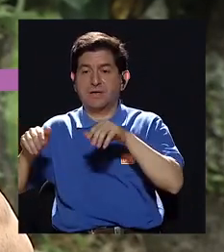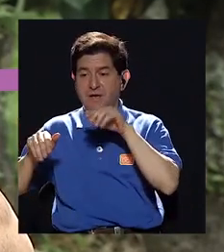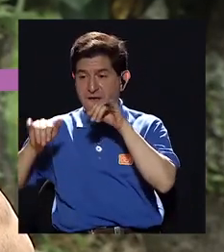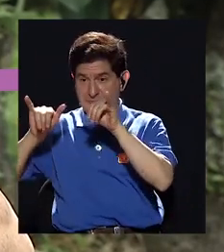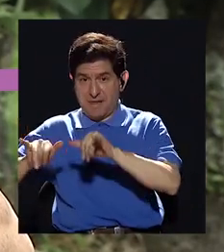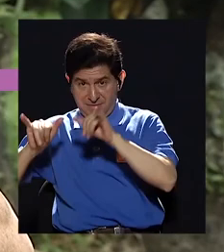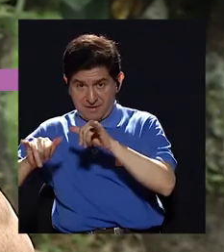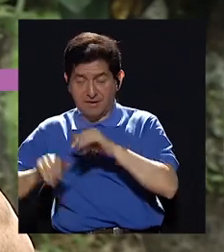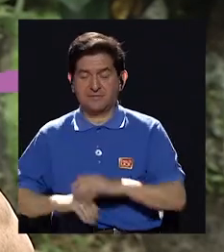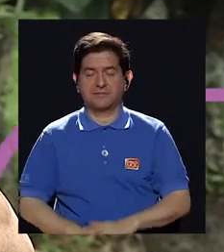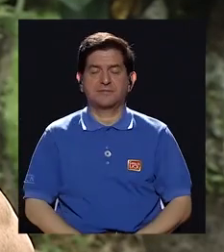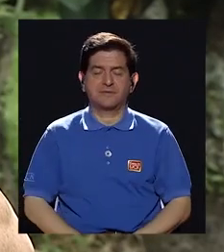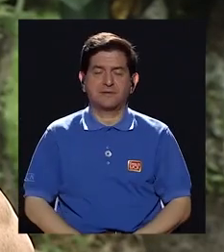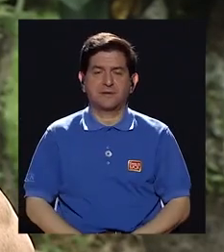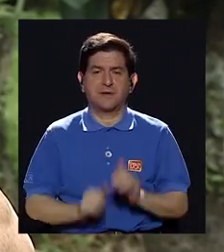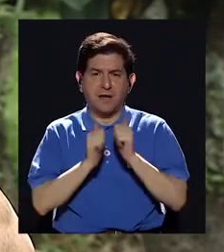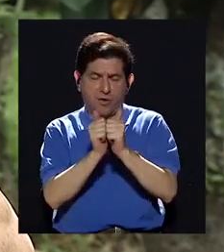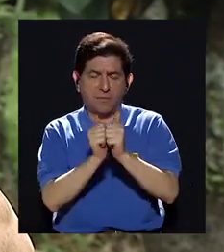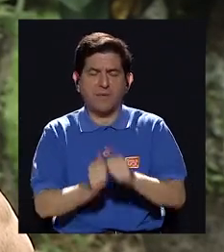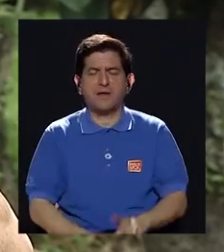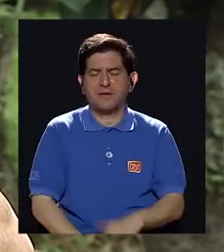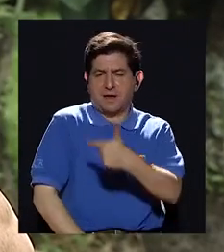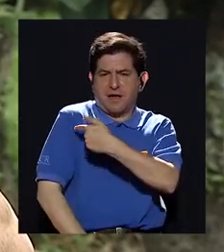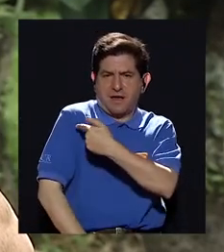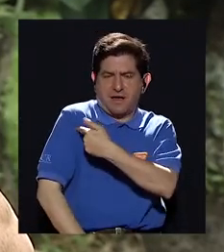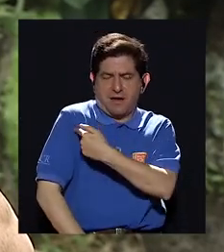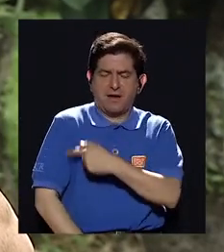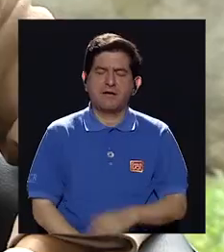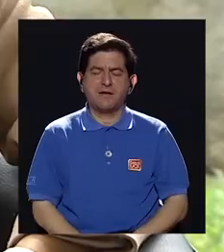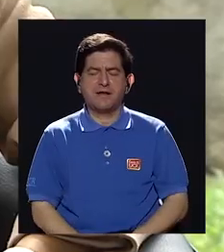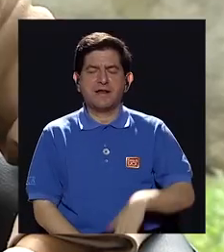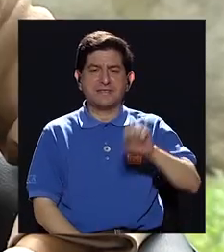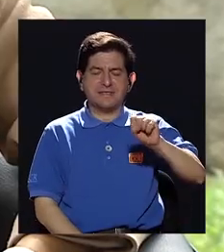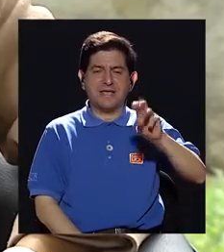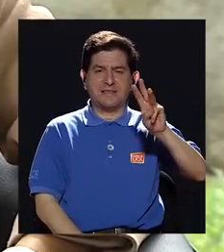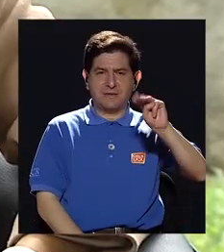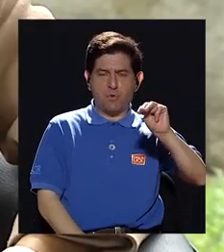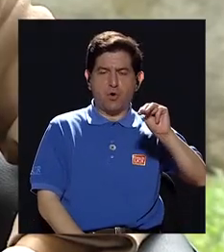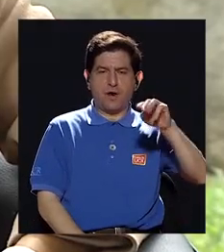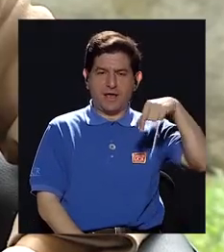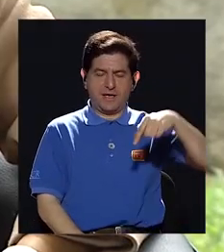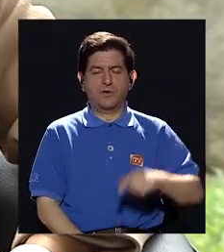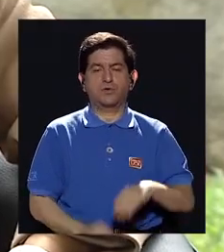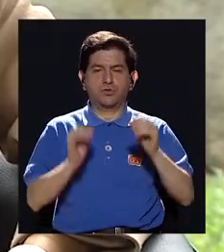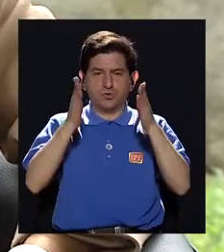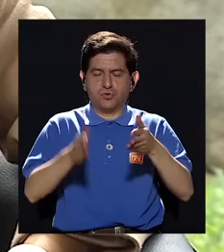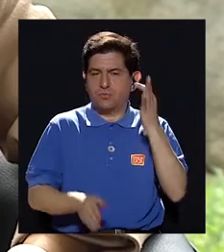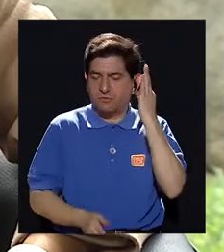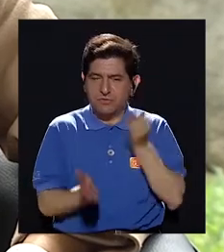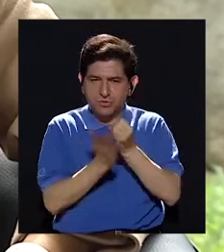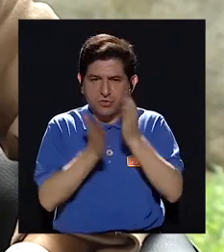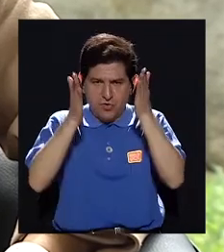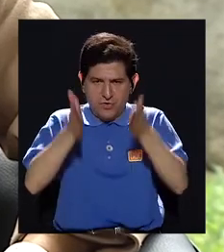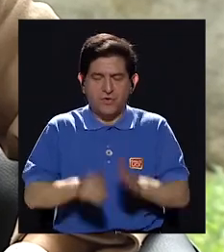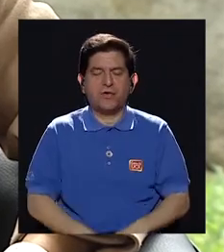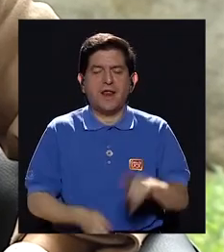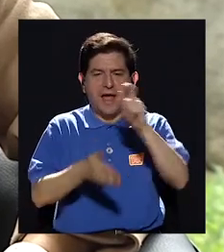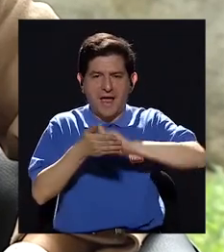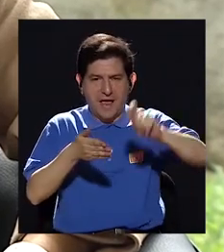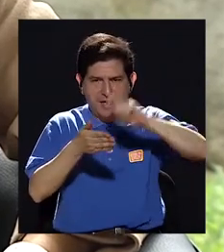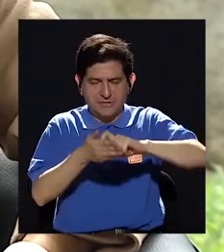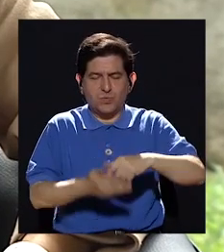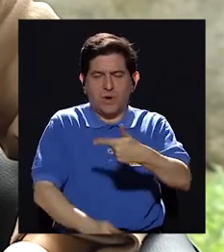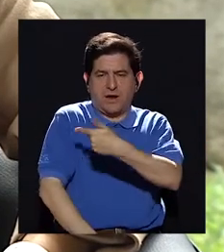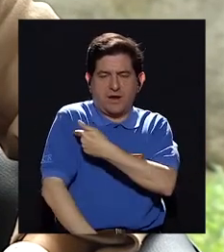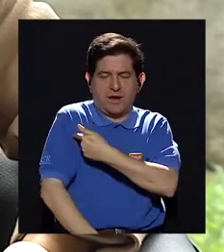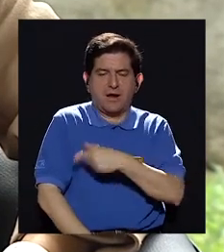lo cual nos acompaña la enfermera y máster Saidi Mora Quiroz, quien es profesora e investigadora de la